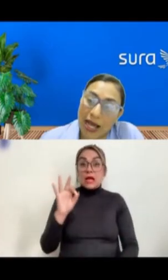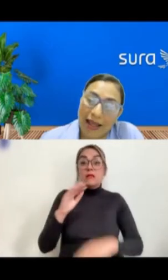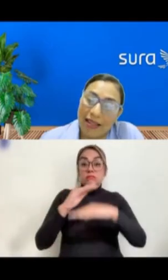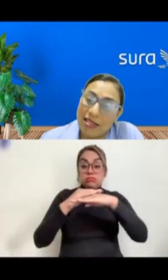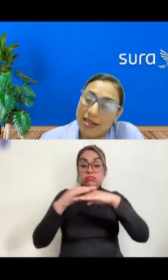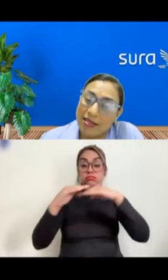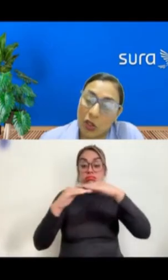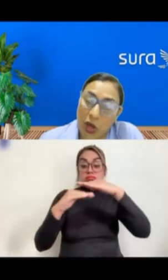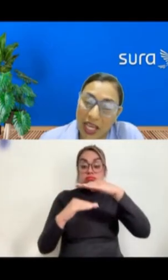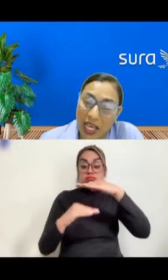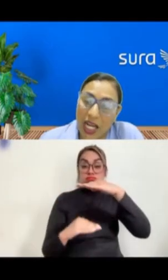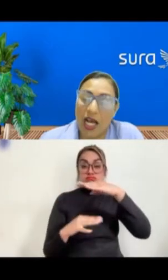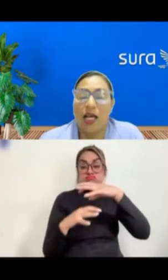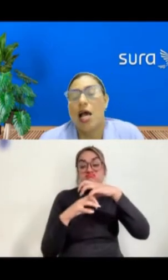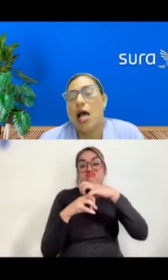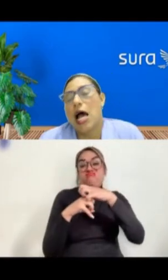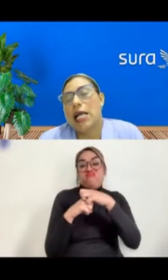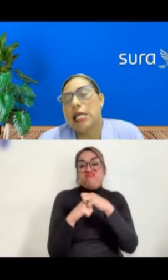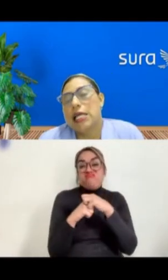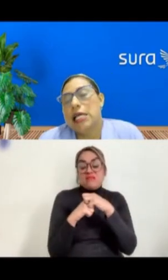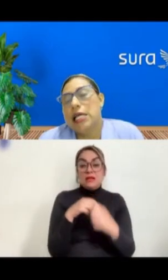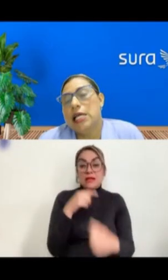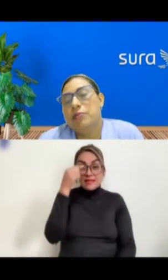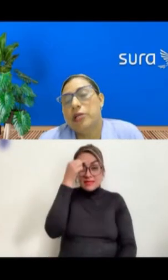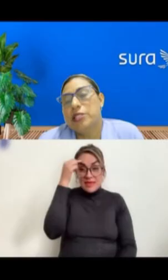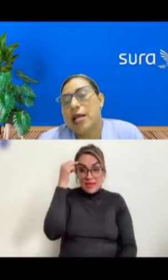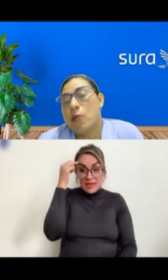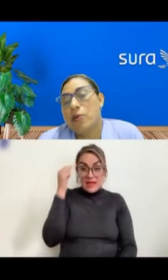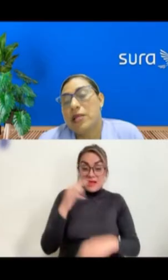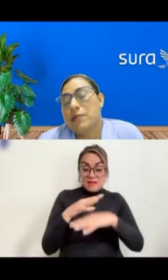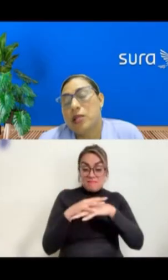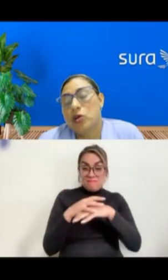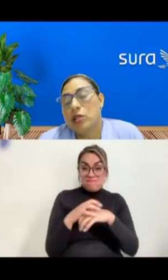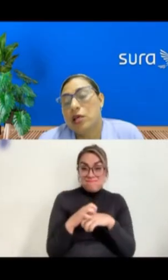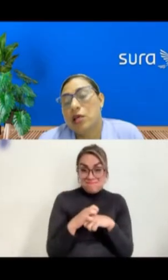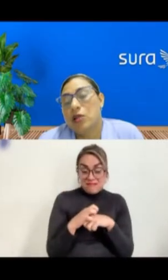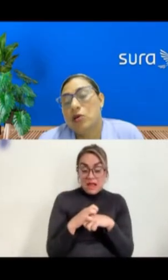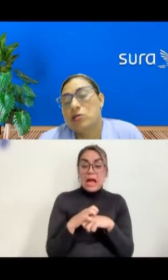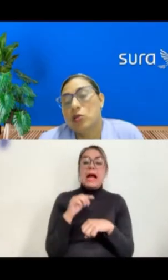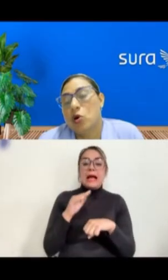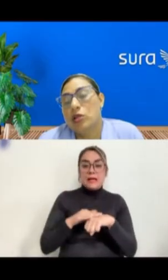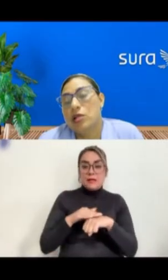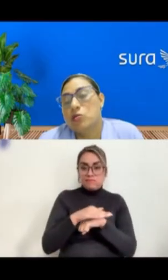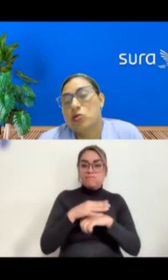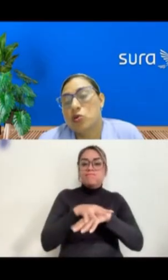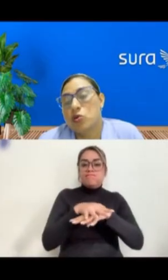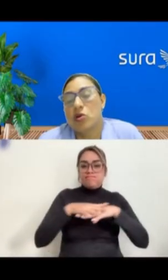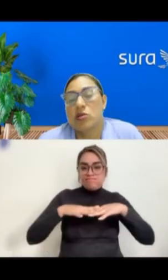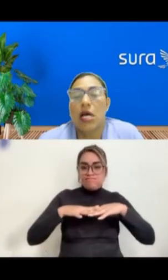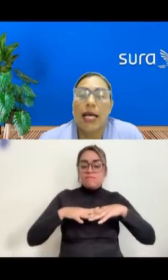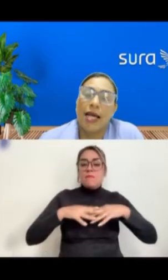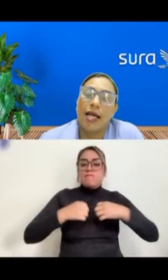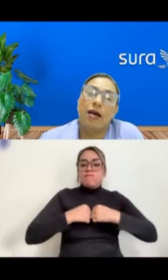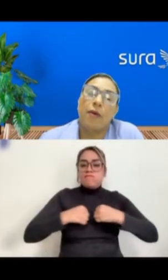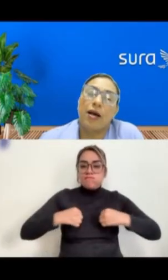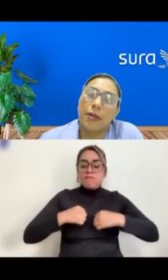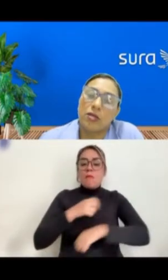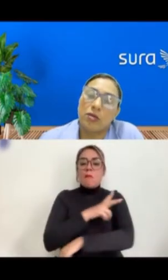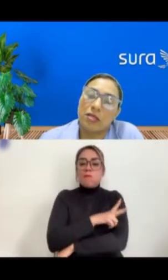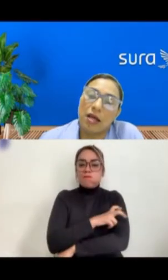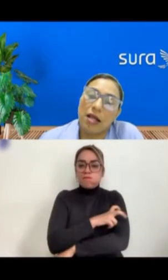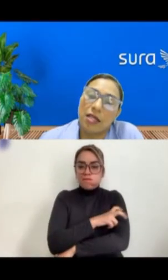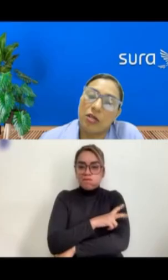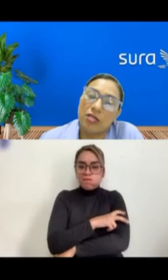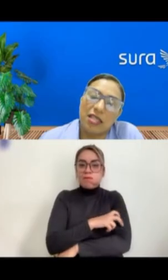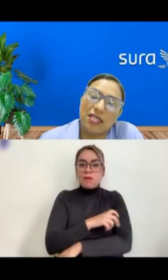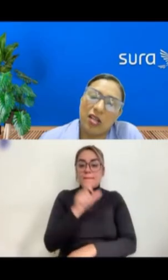piel acartonada, es decir, está toda negra, aquí pues ya hay comprometimiento de tejidos, tendones, músculos. Llevamos a